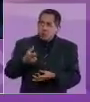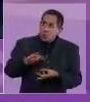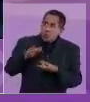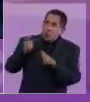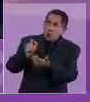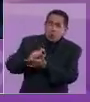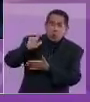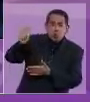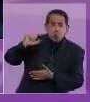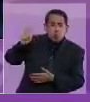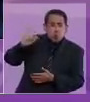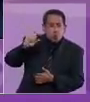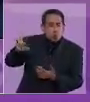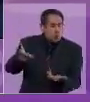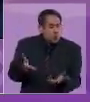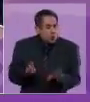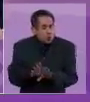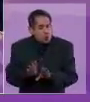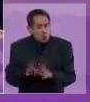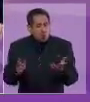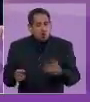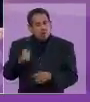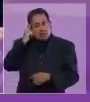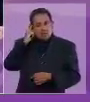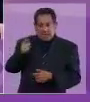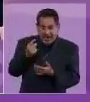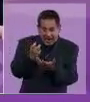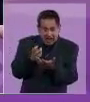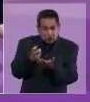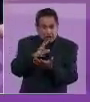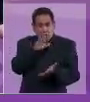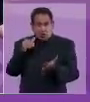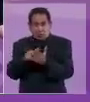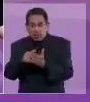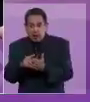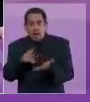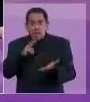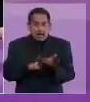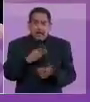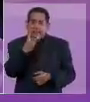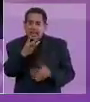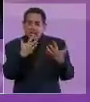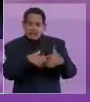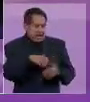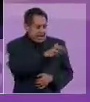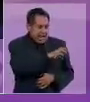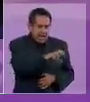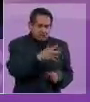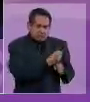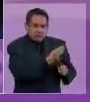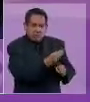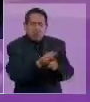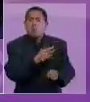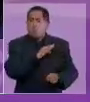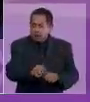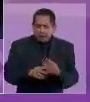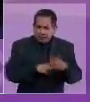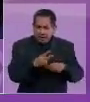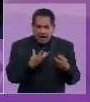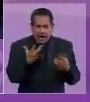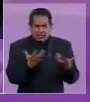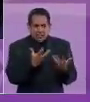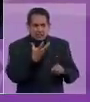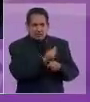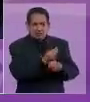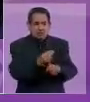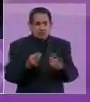Estamos hablando de lo que cuestan 3 refinerías. Pero si la abaratamos, ¿no vamos a consumir más? Es que vamos a también a